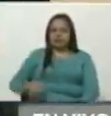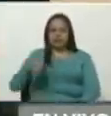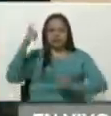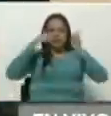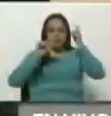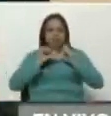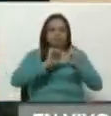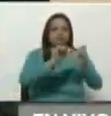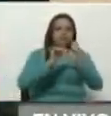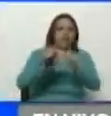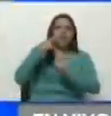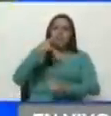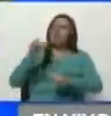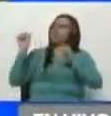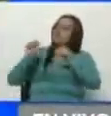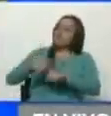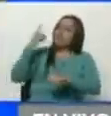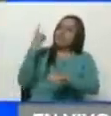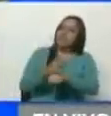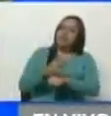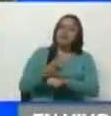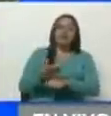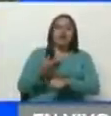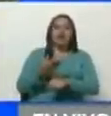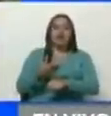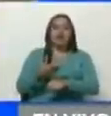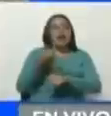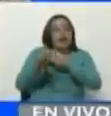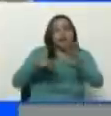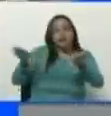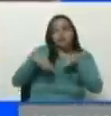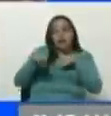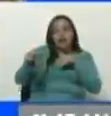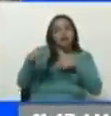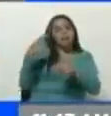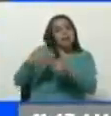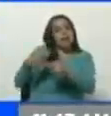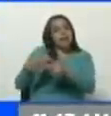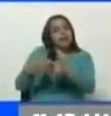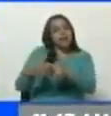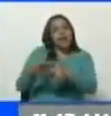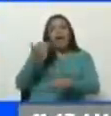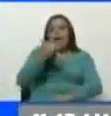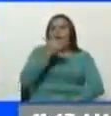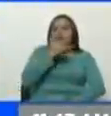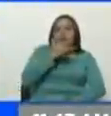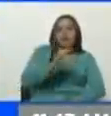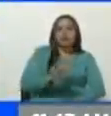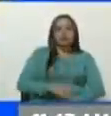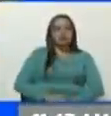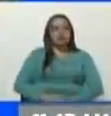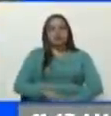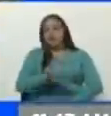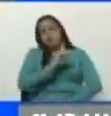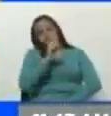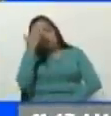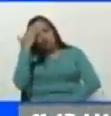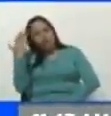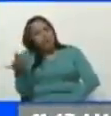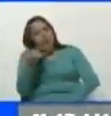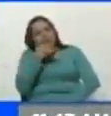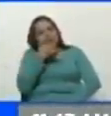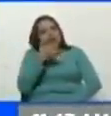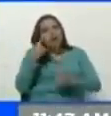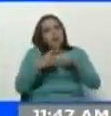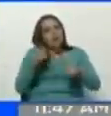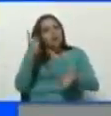Bueno, tenemos que correr ese riesgo. Hay imperfecciones, yo no sé exactamente cuáles serían, pero han debido ser